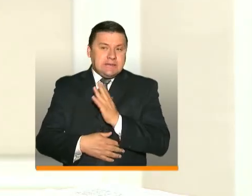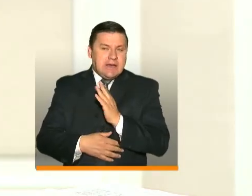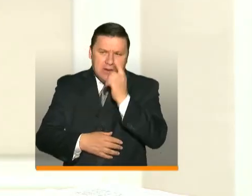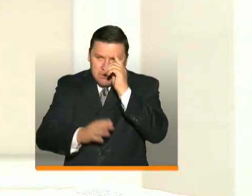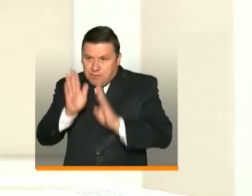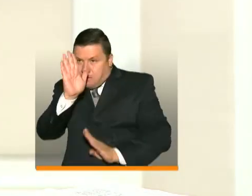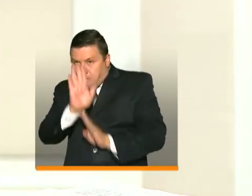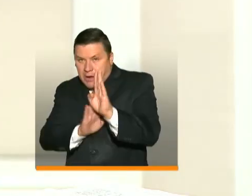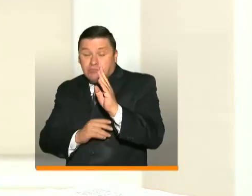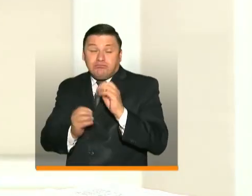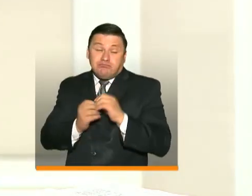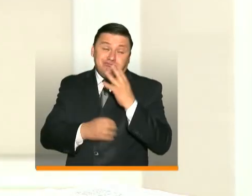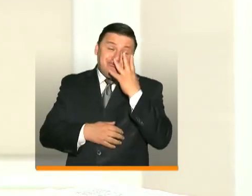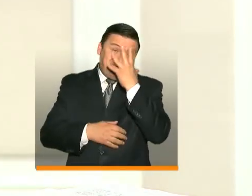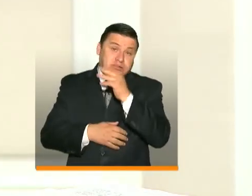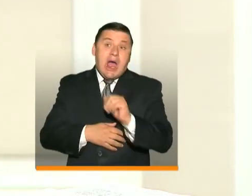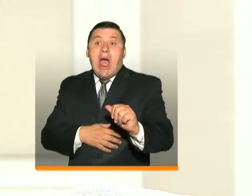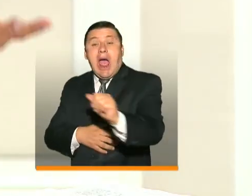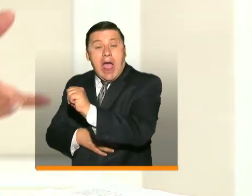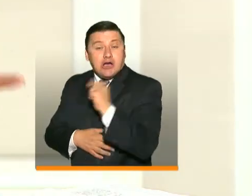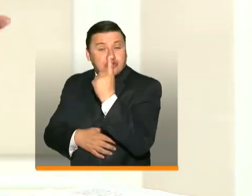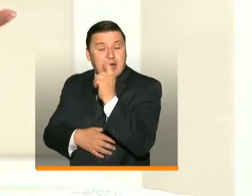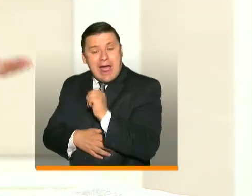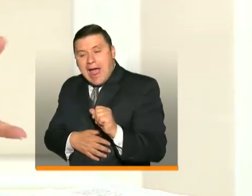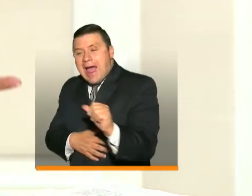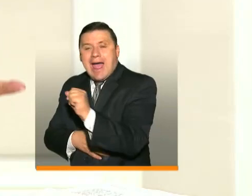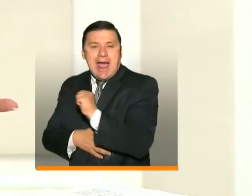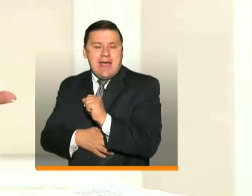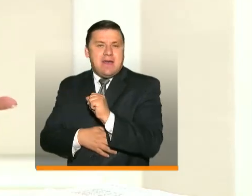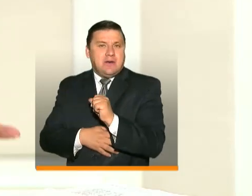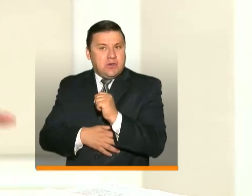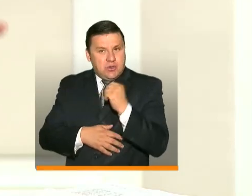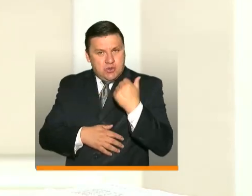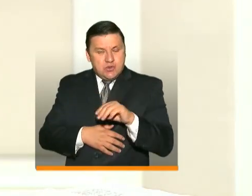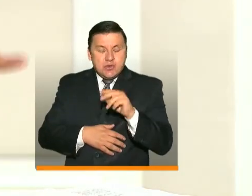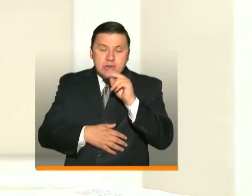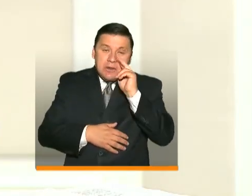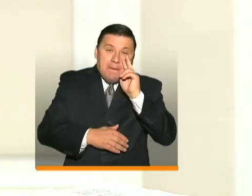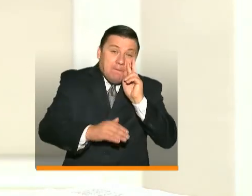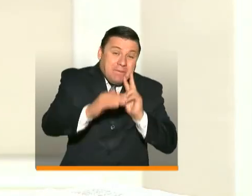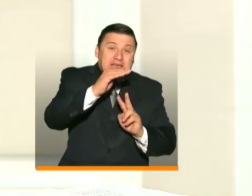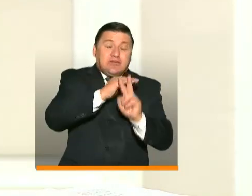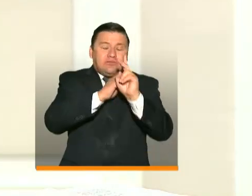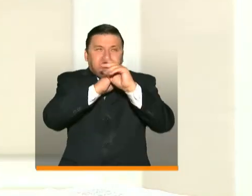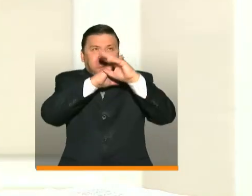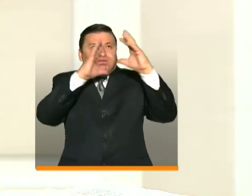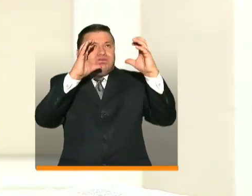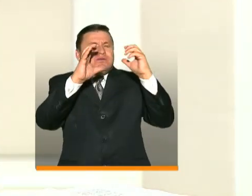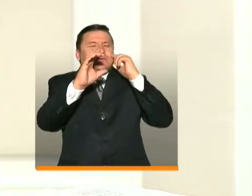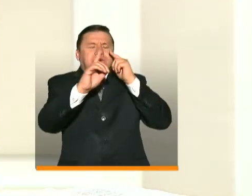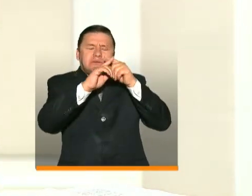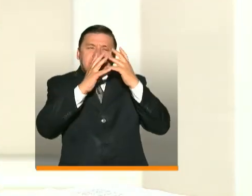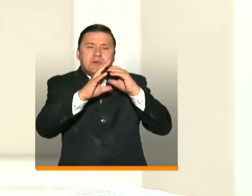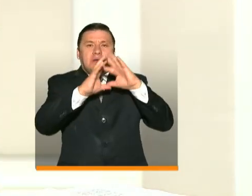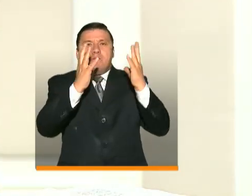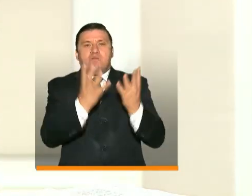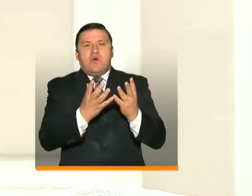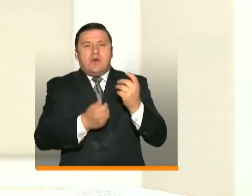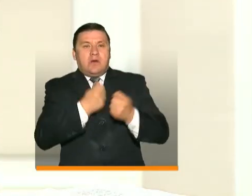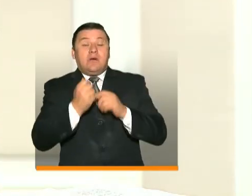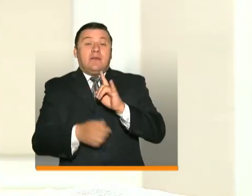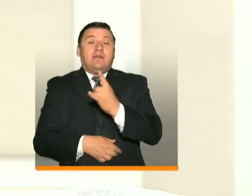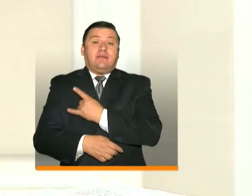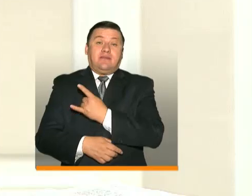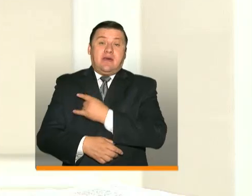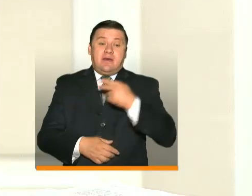de emprendimiento maravilloso con mujeres y toda esta misión de internacionalización que va a estar liderada por el profesor de la